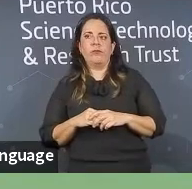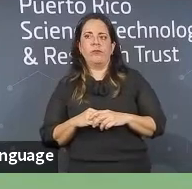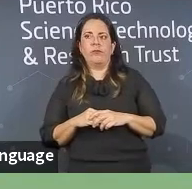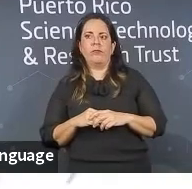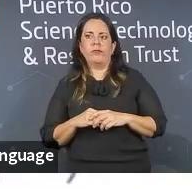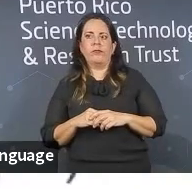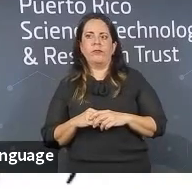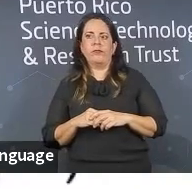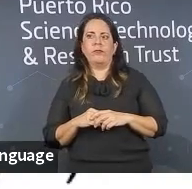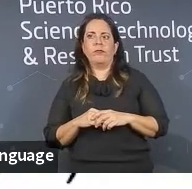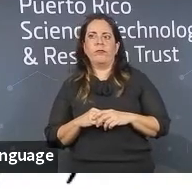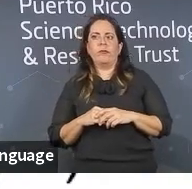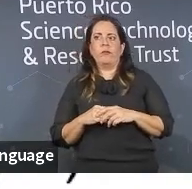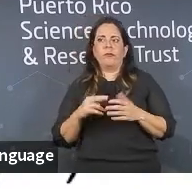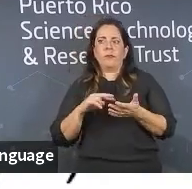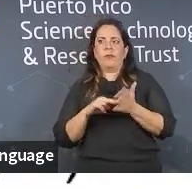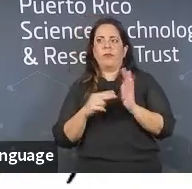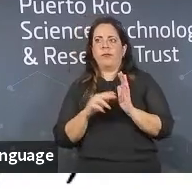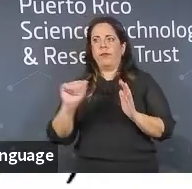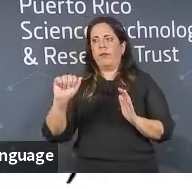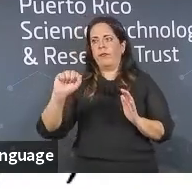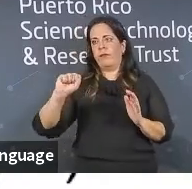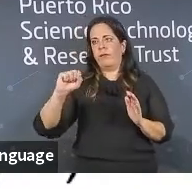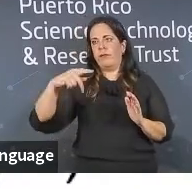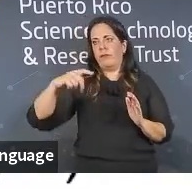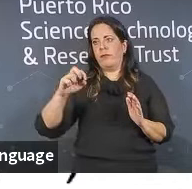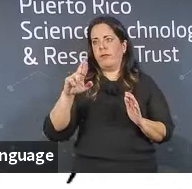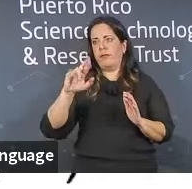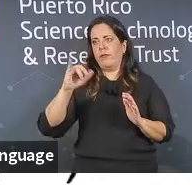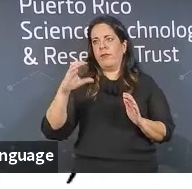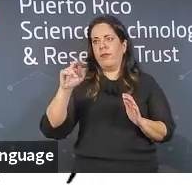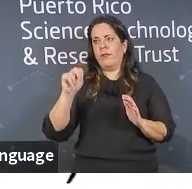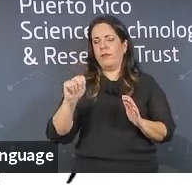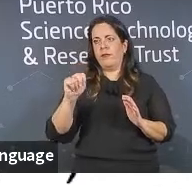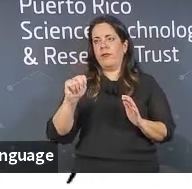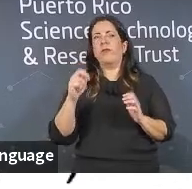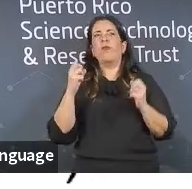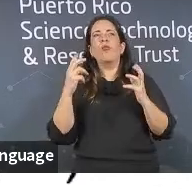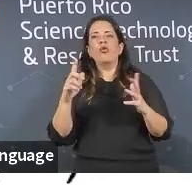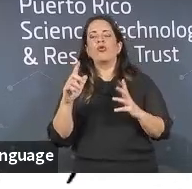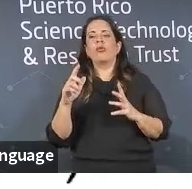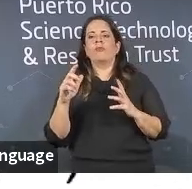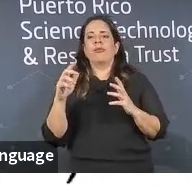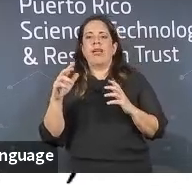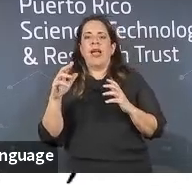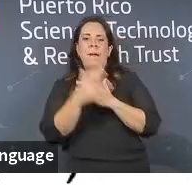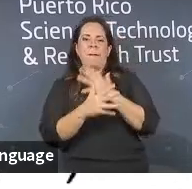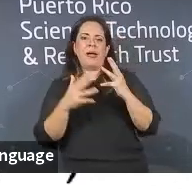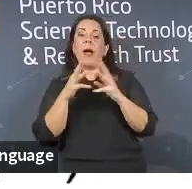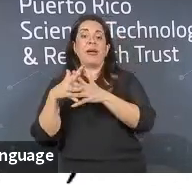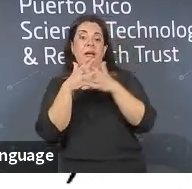por la reseña de asperjación. Pues, ¿qué es asperjar? En muchos países en Latinoamérica se utilizan diferentes palabras. Asperjación,